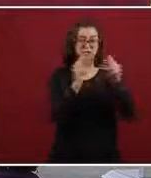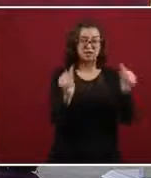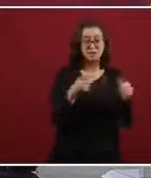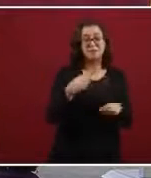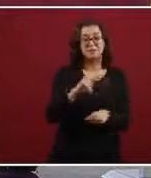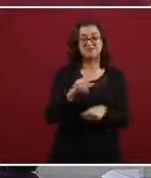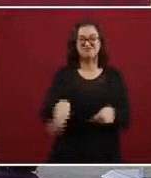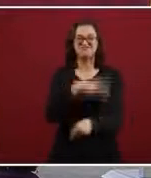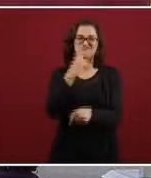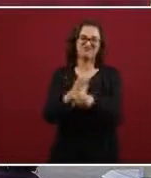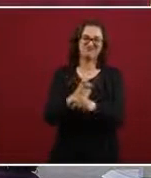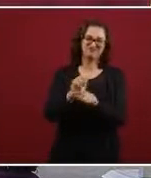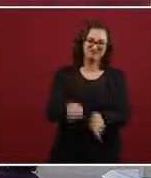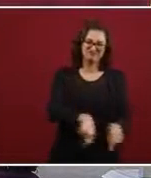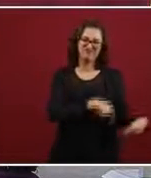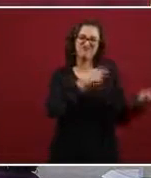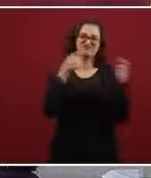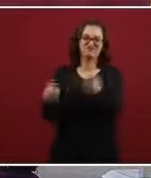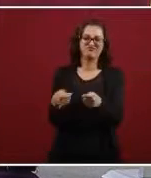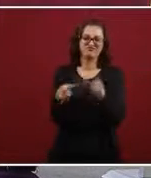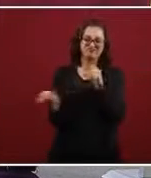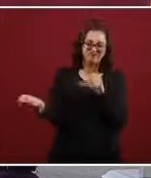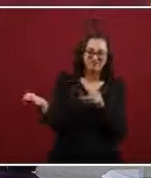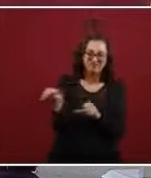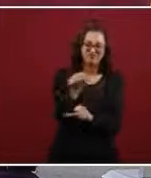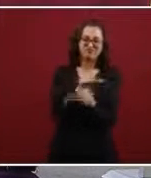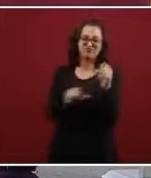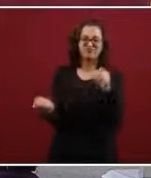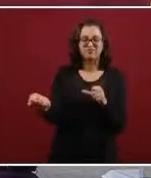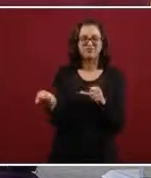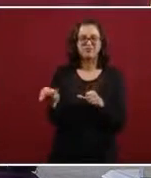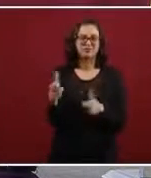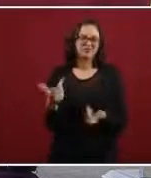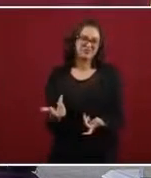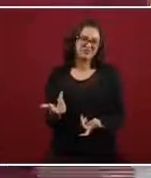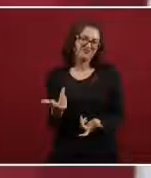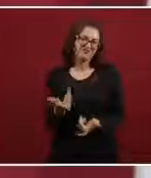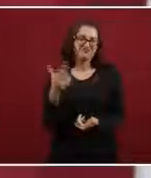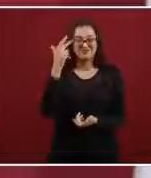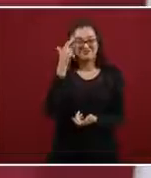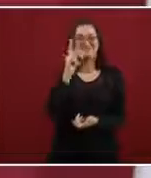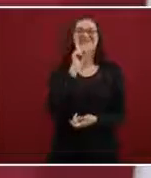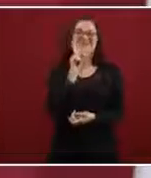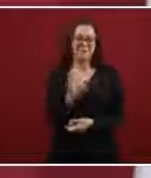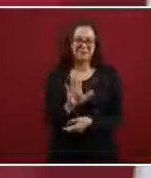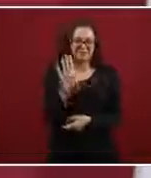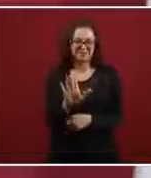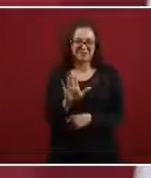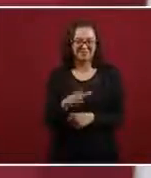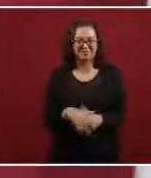pero ocupó su lugar doña Porfiria.